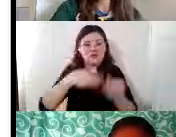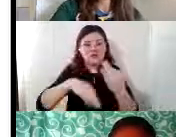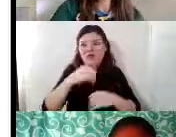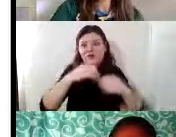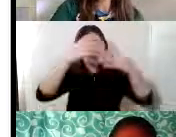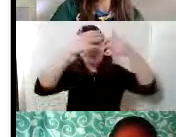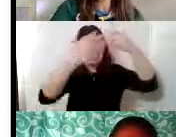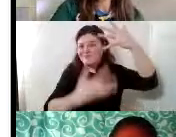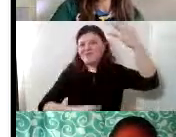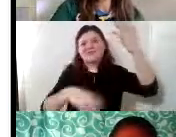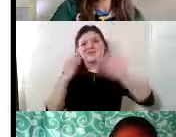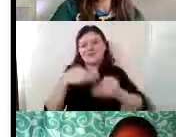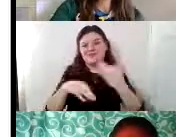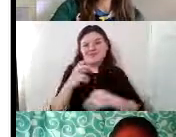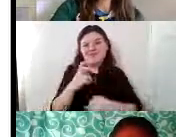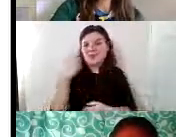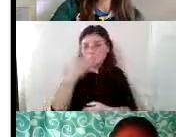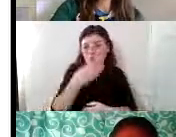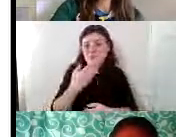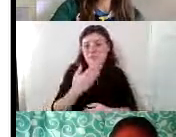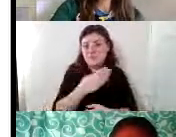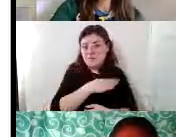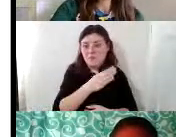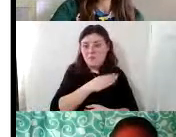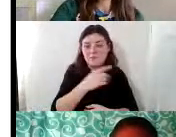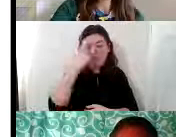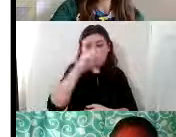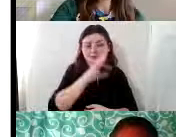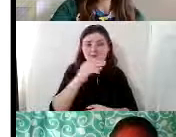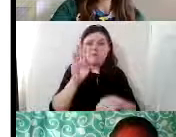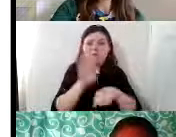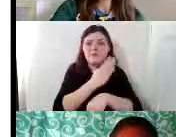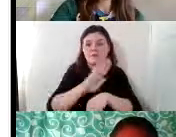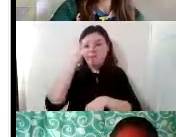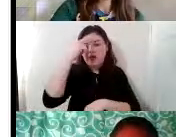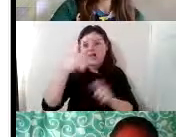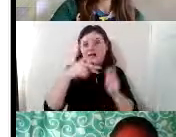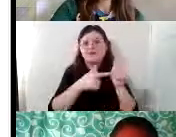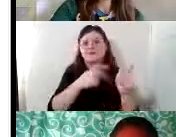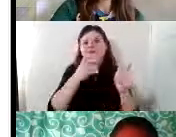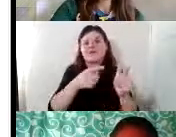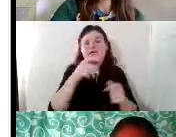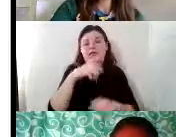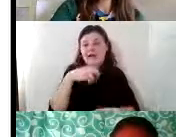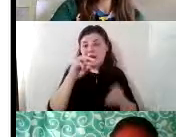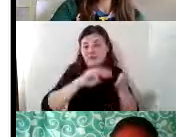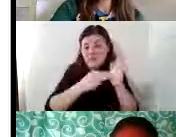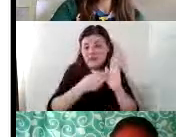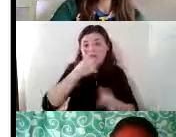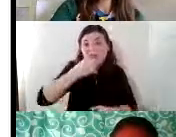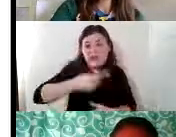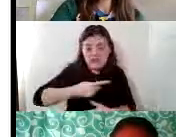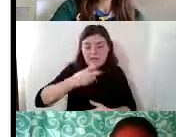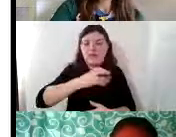lindos porque todos son muy buenos y nos pueden beneficiar para dar este seguimiento. Y con este método, Dime, puede funcionar,